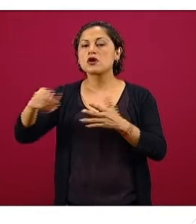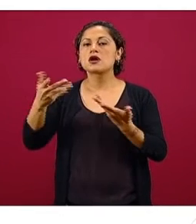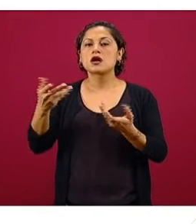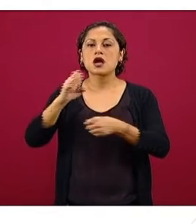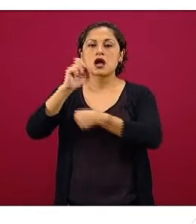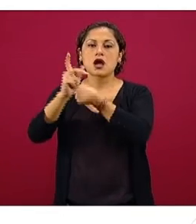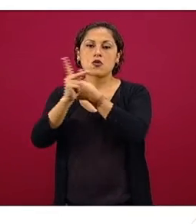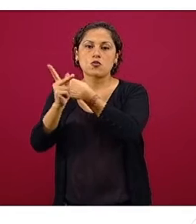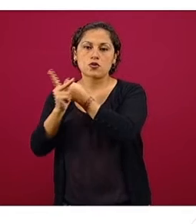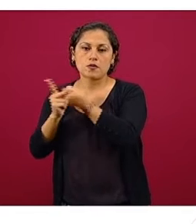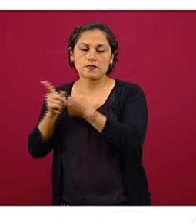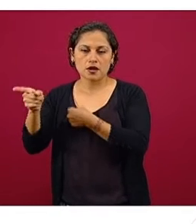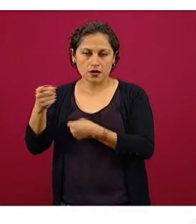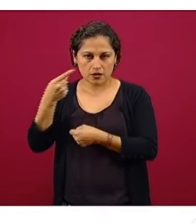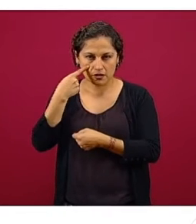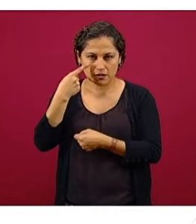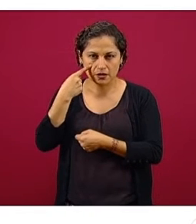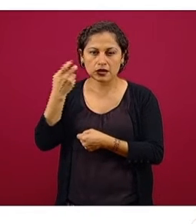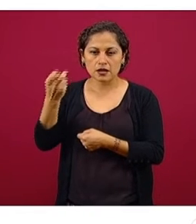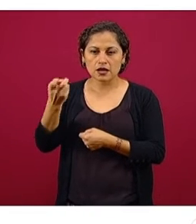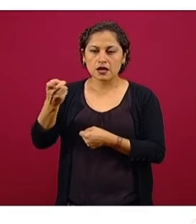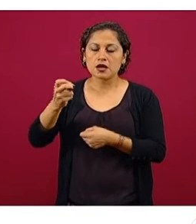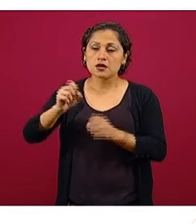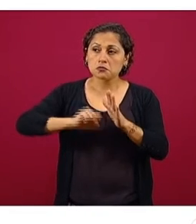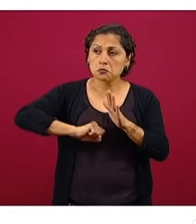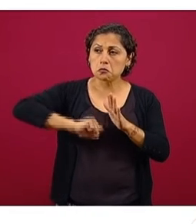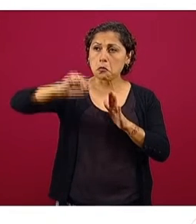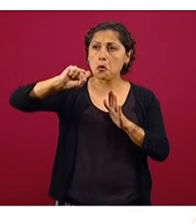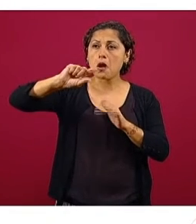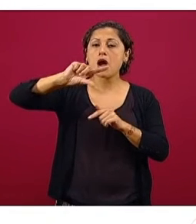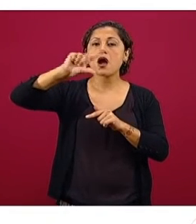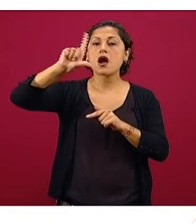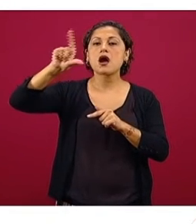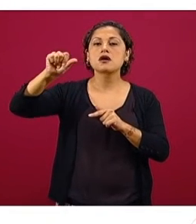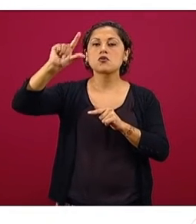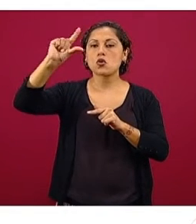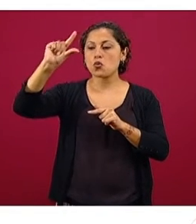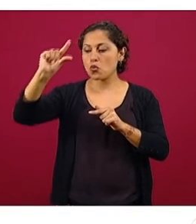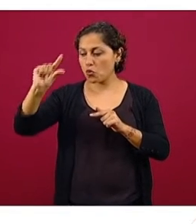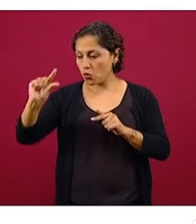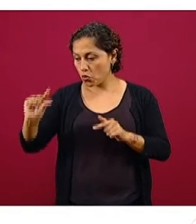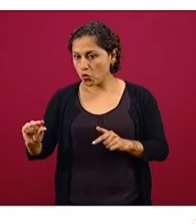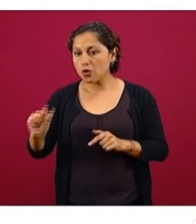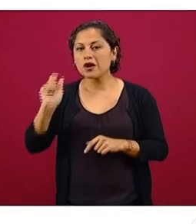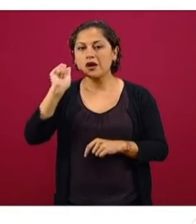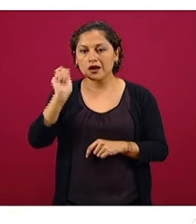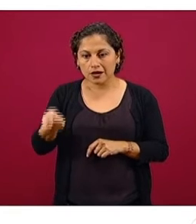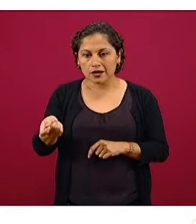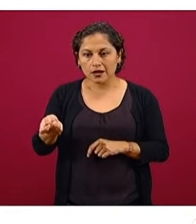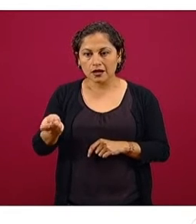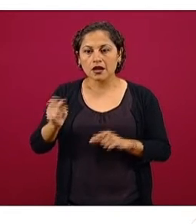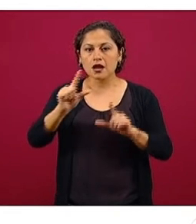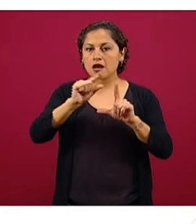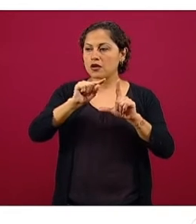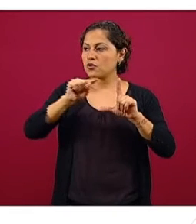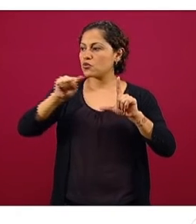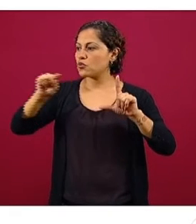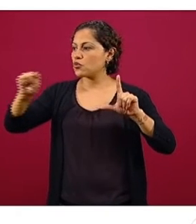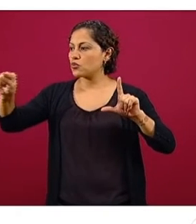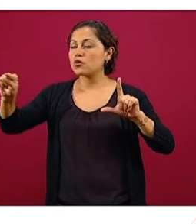de color azul subió su curva epidémica y luego bajó, en esta gráfica bajó quiere decir que ya está